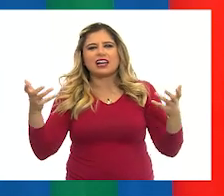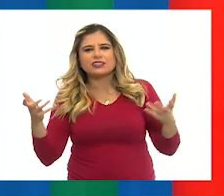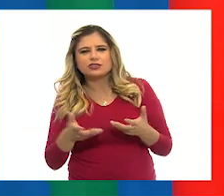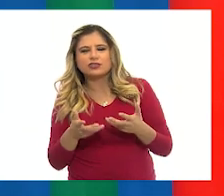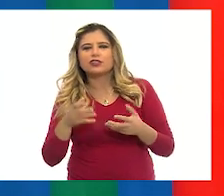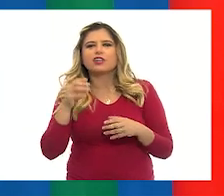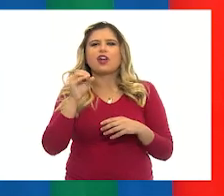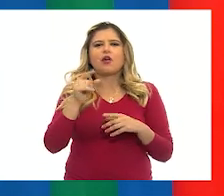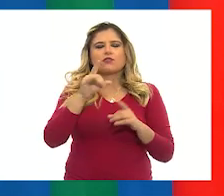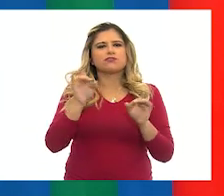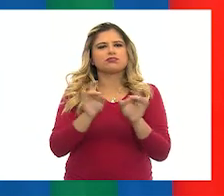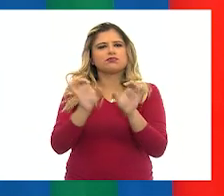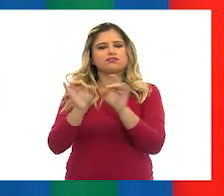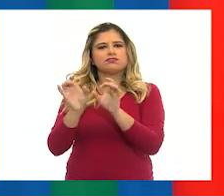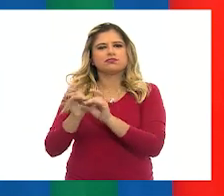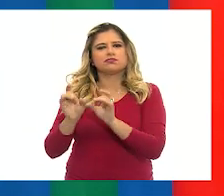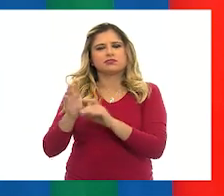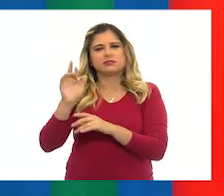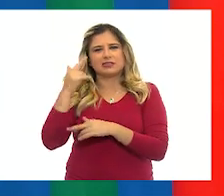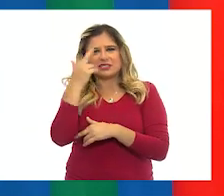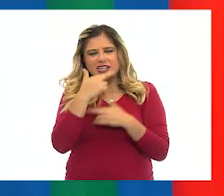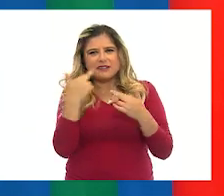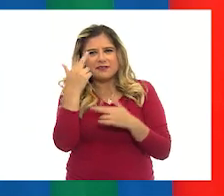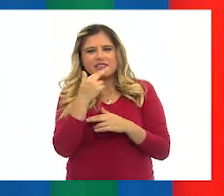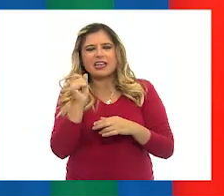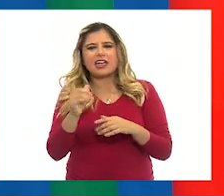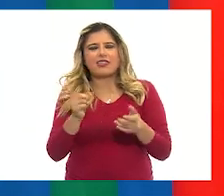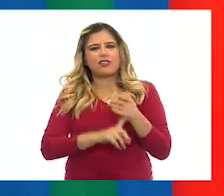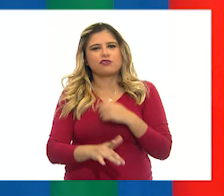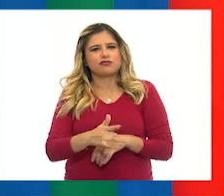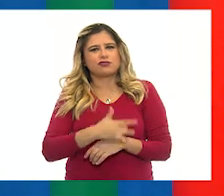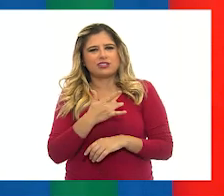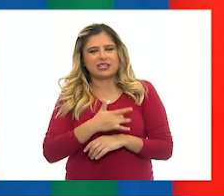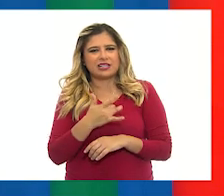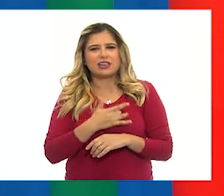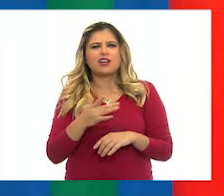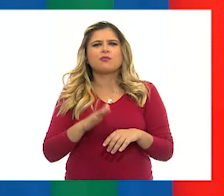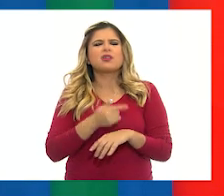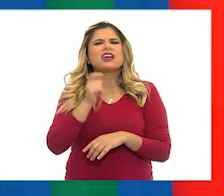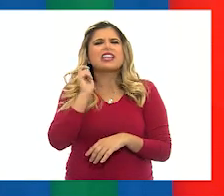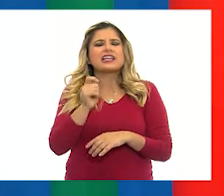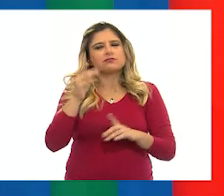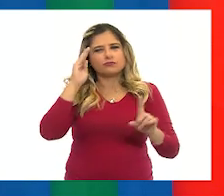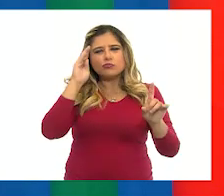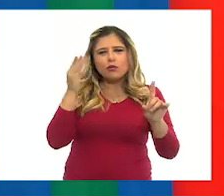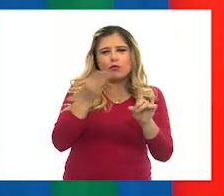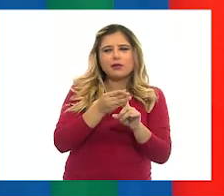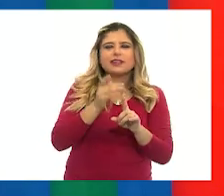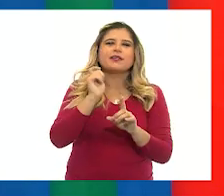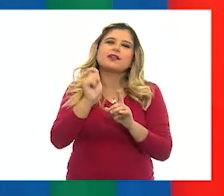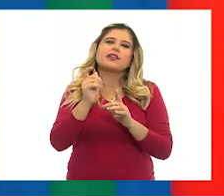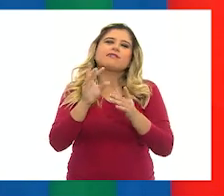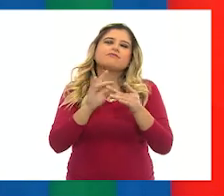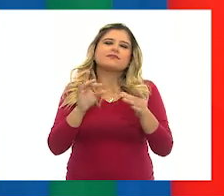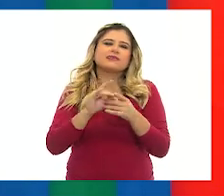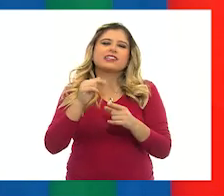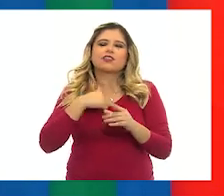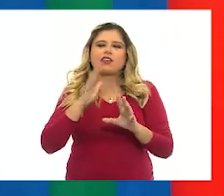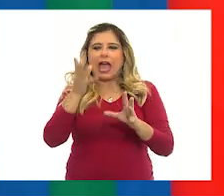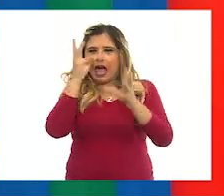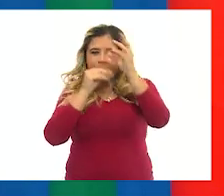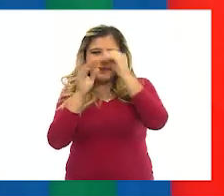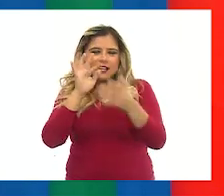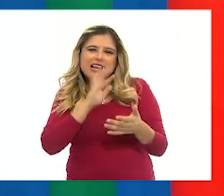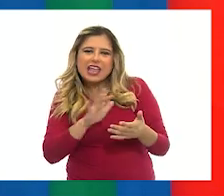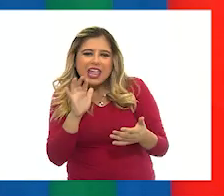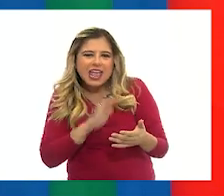y acontecimientos verificables por medio de los sentidos, porque se trata de algo objetivo, como decir, he aprendido a leer,